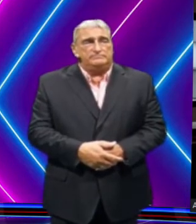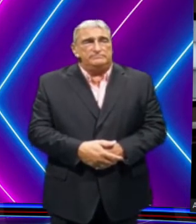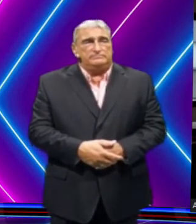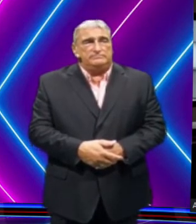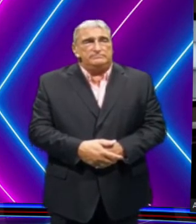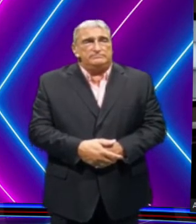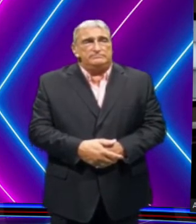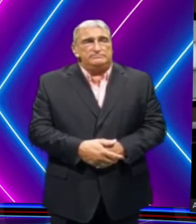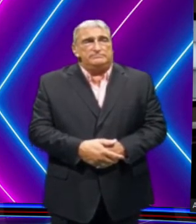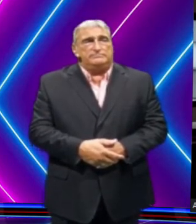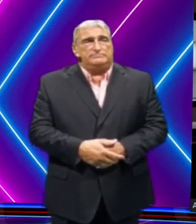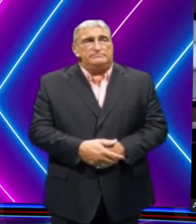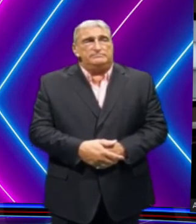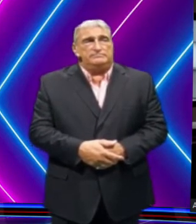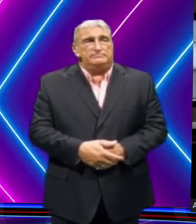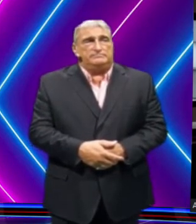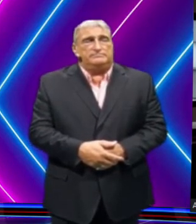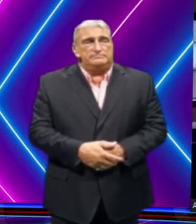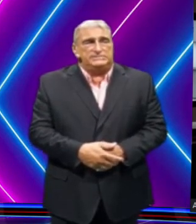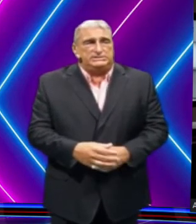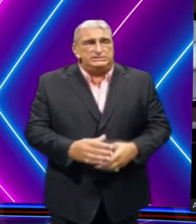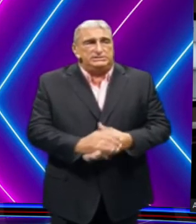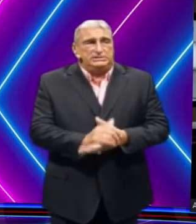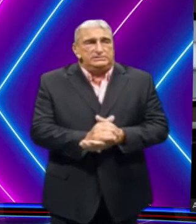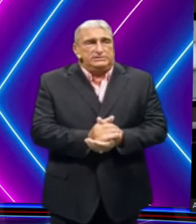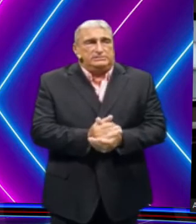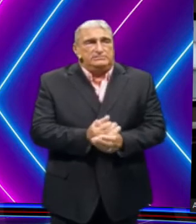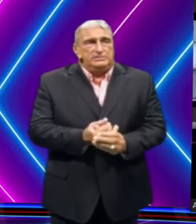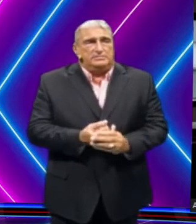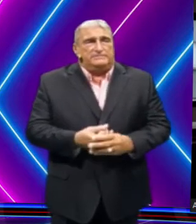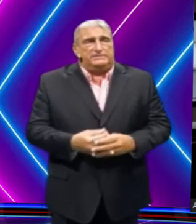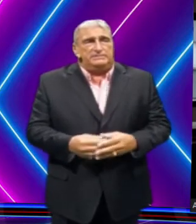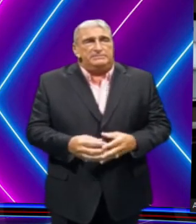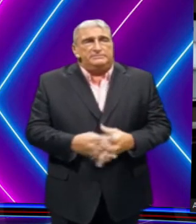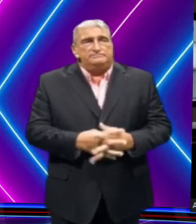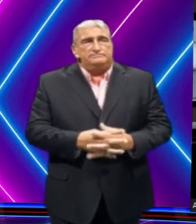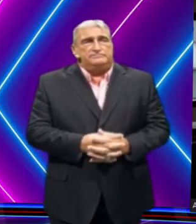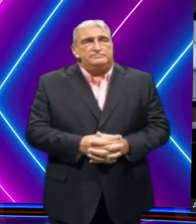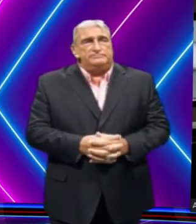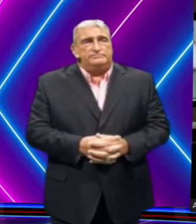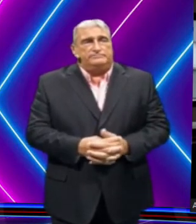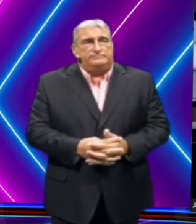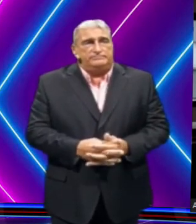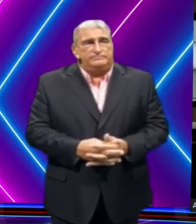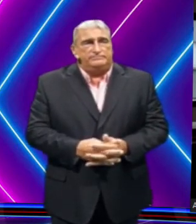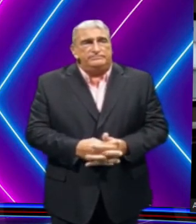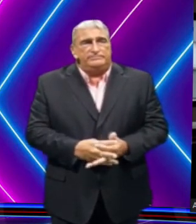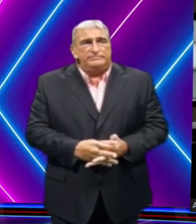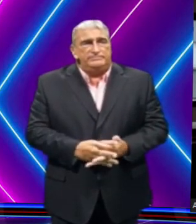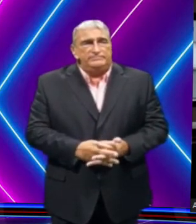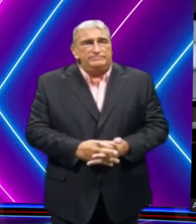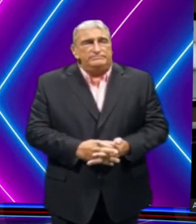el mes que viene 2, y el otro mes, ¿se entiende? Sí, entiendo, perfectamente. Y también le dije a usted, o lo